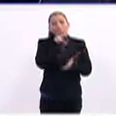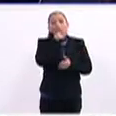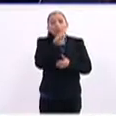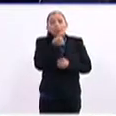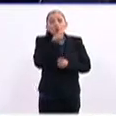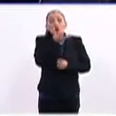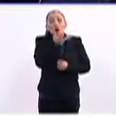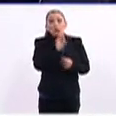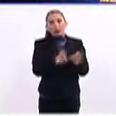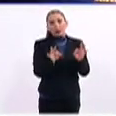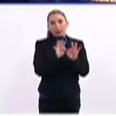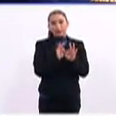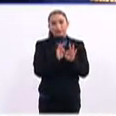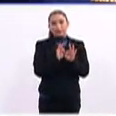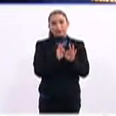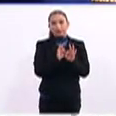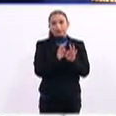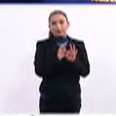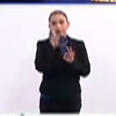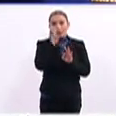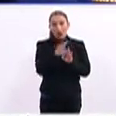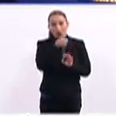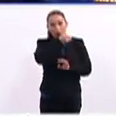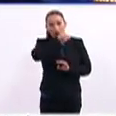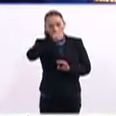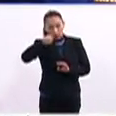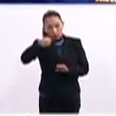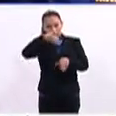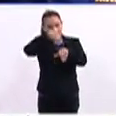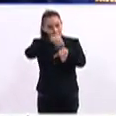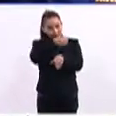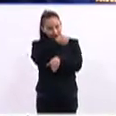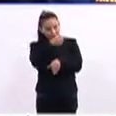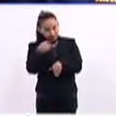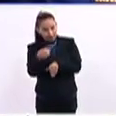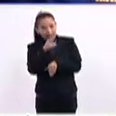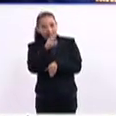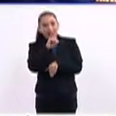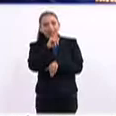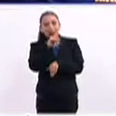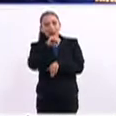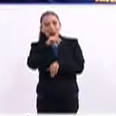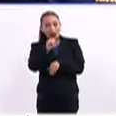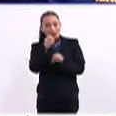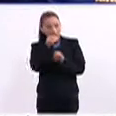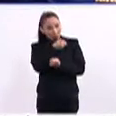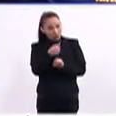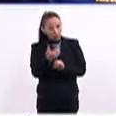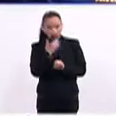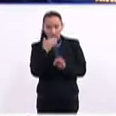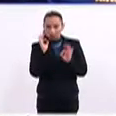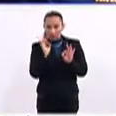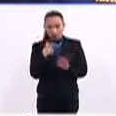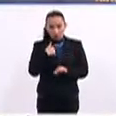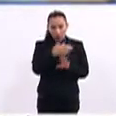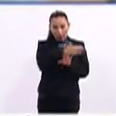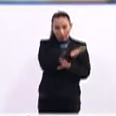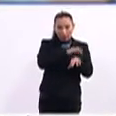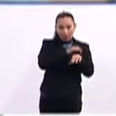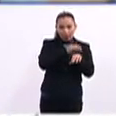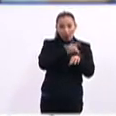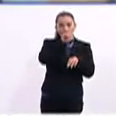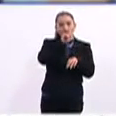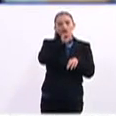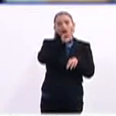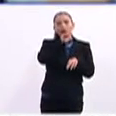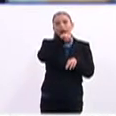palabra es importante, el valor de la disciplina es importante. Tuve un amigo que se llamaba